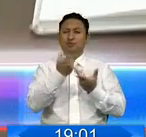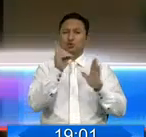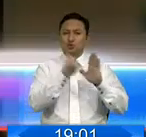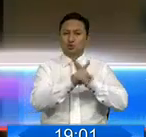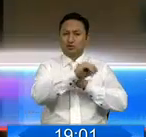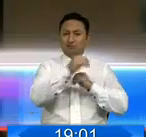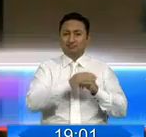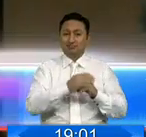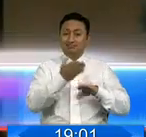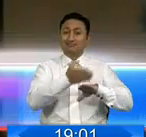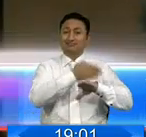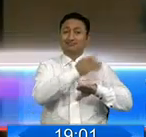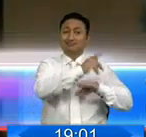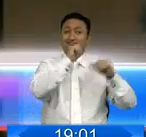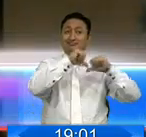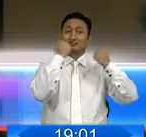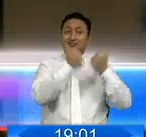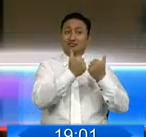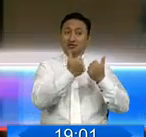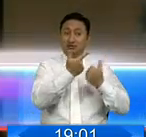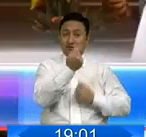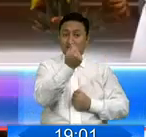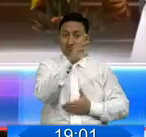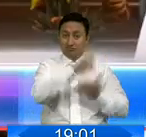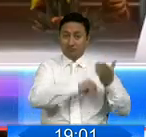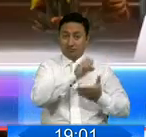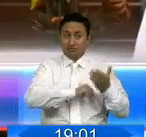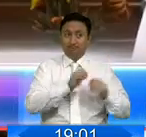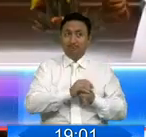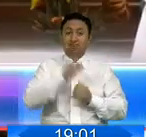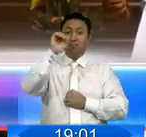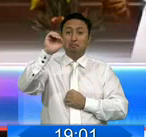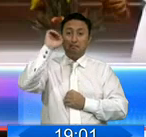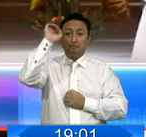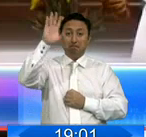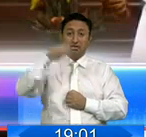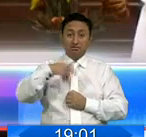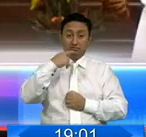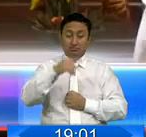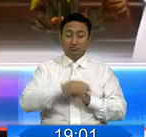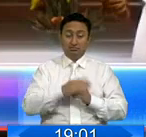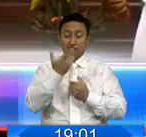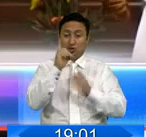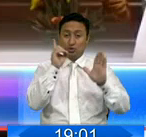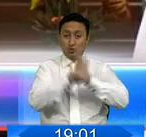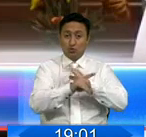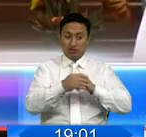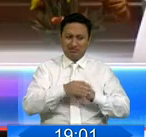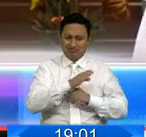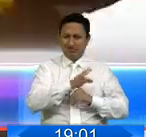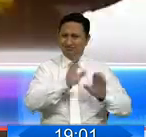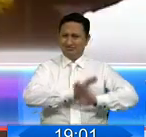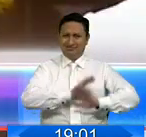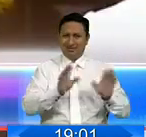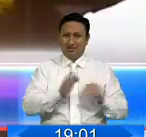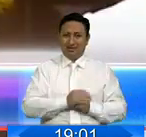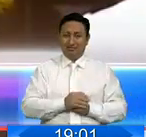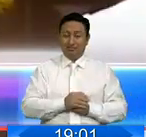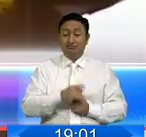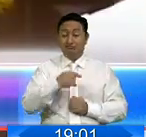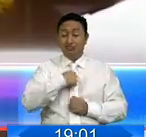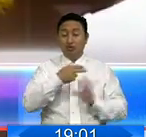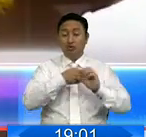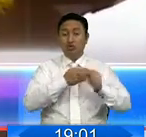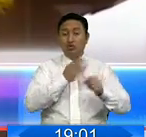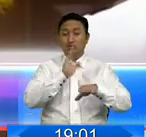diezmos cuando ejercía la función de legisladora. En el video, Vicuña rechazó esta denuncia que calificó de temeraria, que renuncia a su